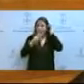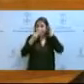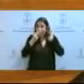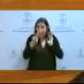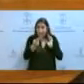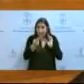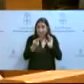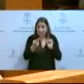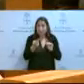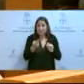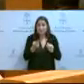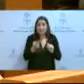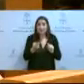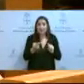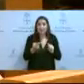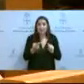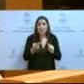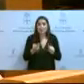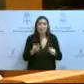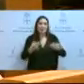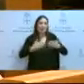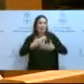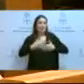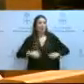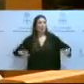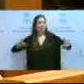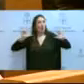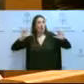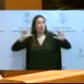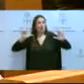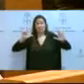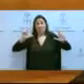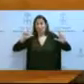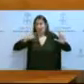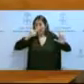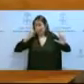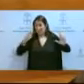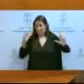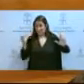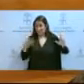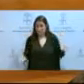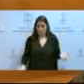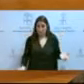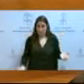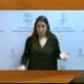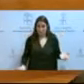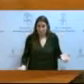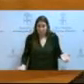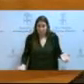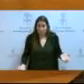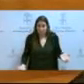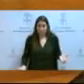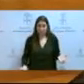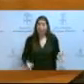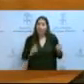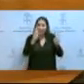es obtener un titular, una imagen en los medios o, en fin, un corte de voz. Creo que esto